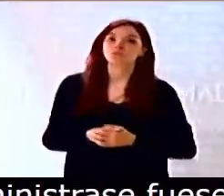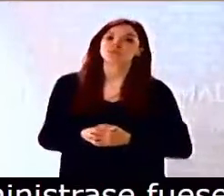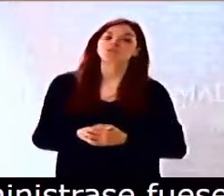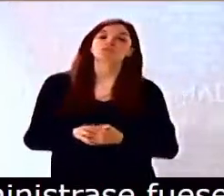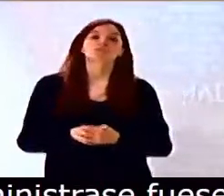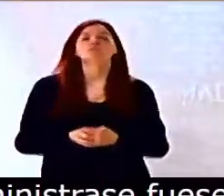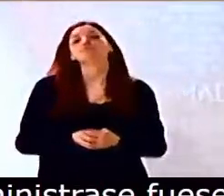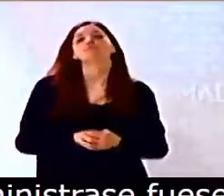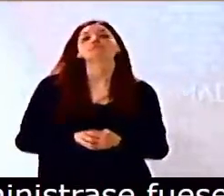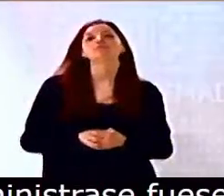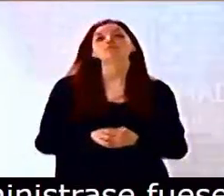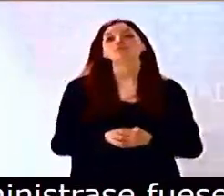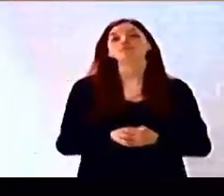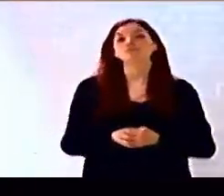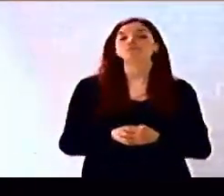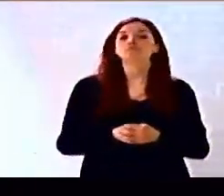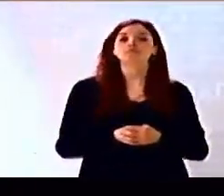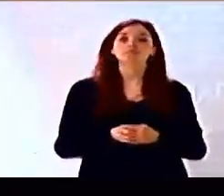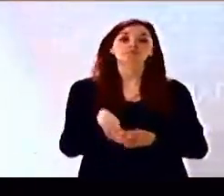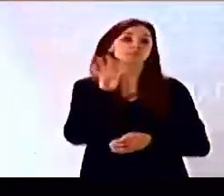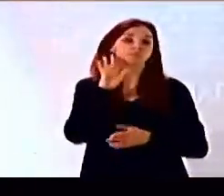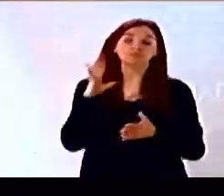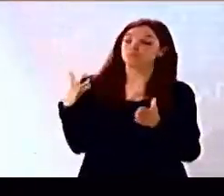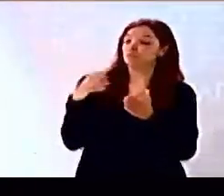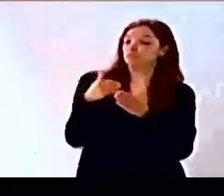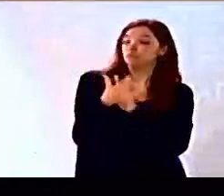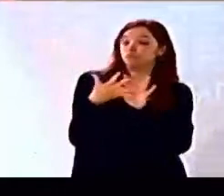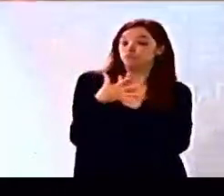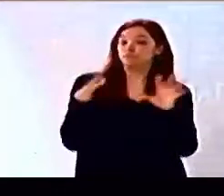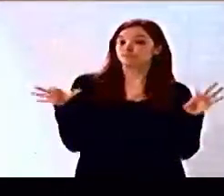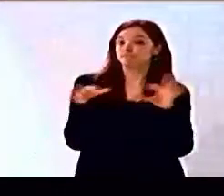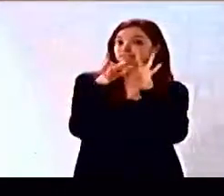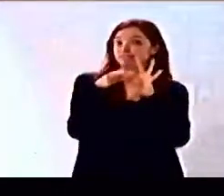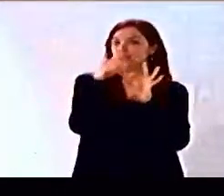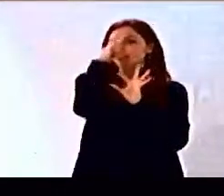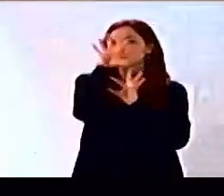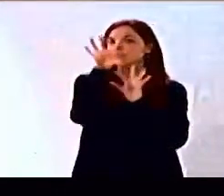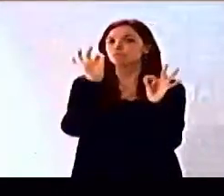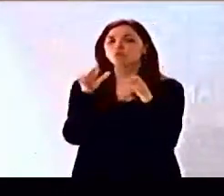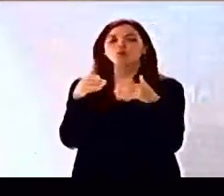y a la luz de lo que les estoy contando, la decisión es: